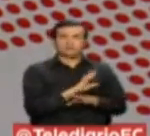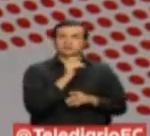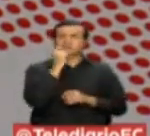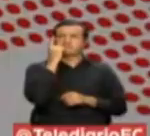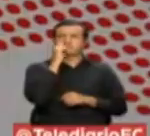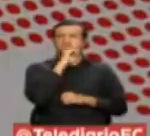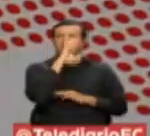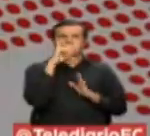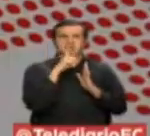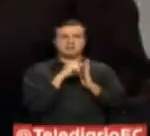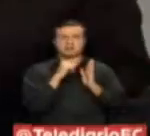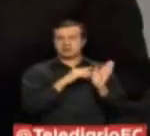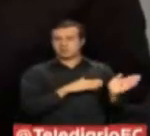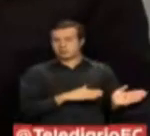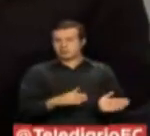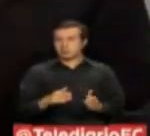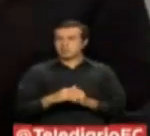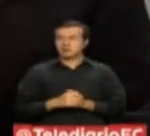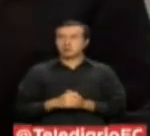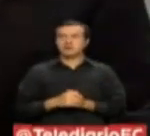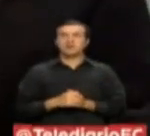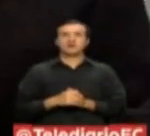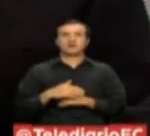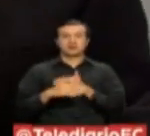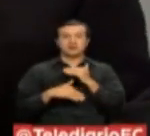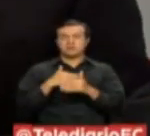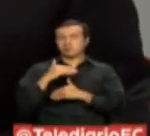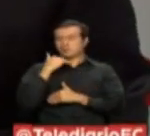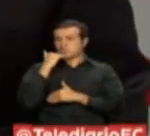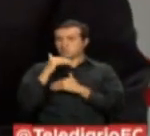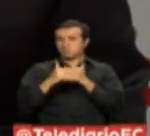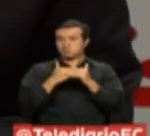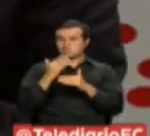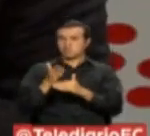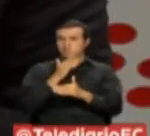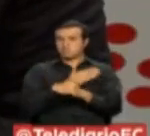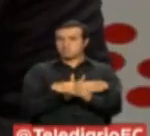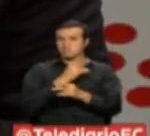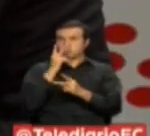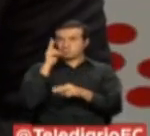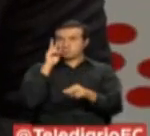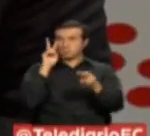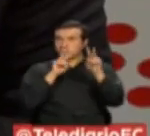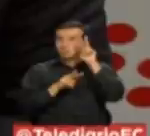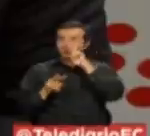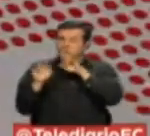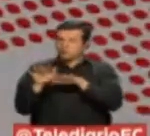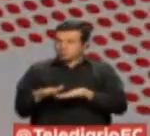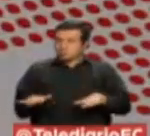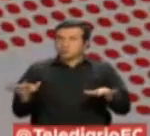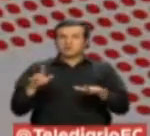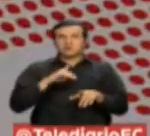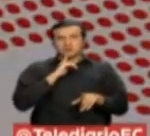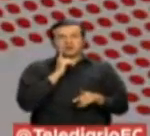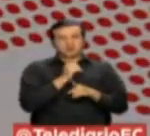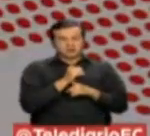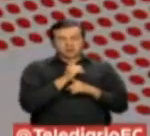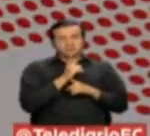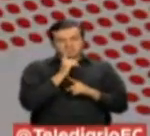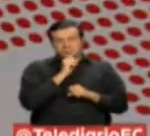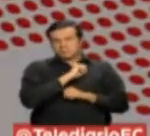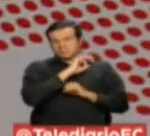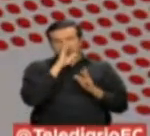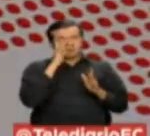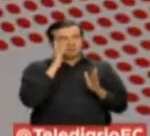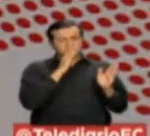detectar el servicio de rentas internas. Sí, pero para llegar a eso hay de alguna manera que hacer presencia física. Claro. En esas empresas. Hay que hacer